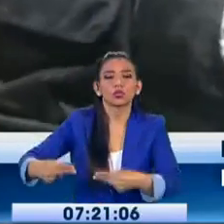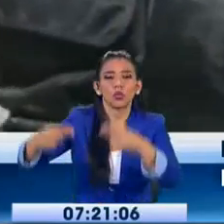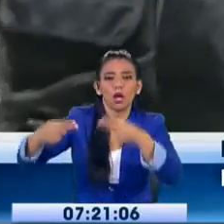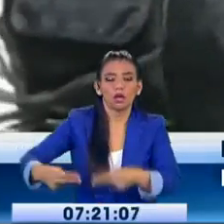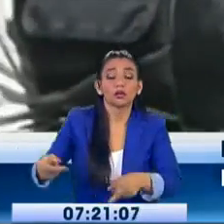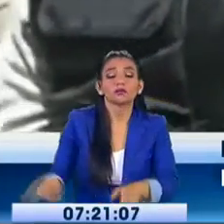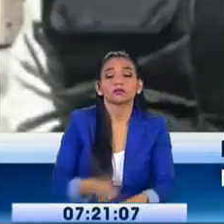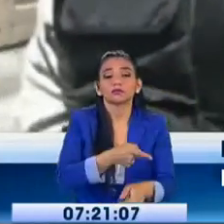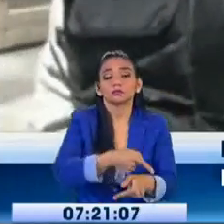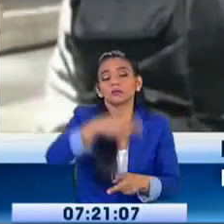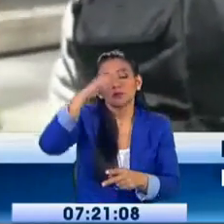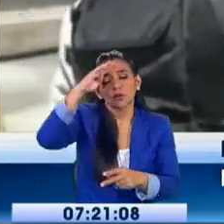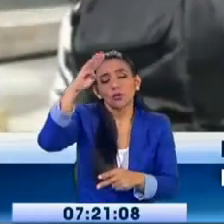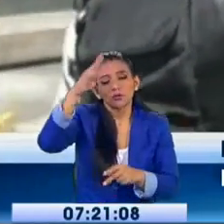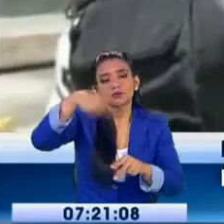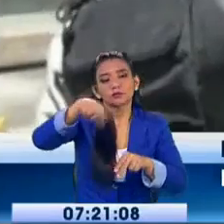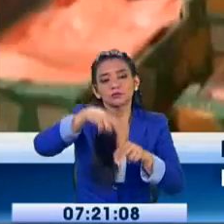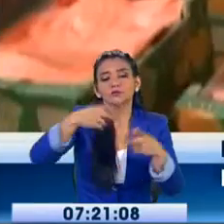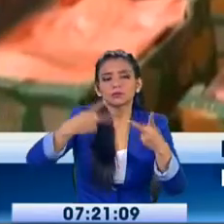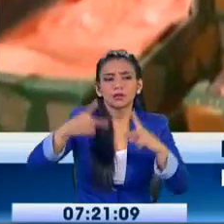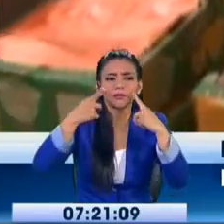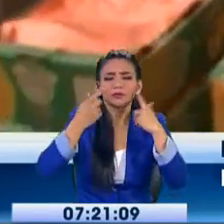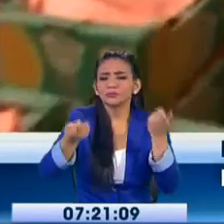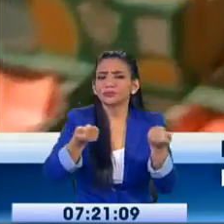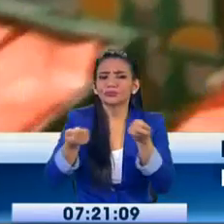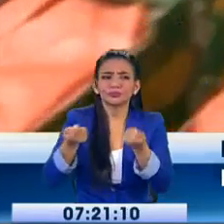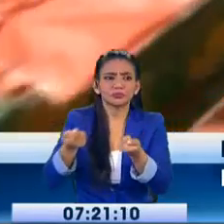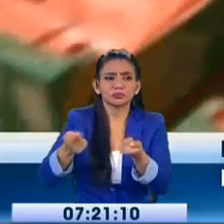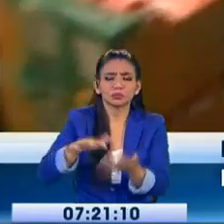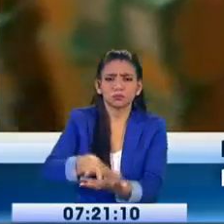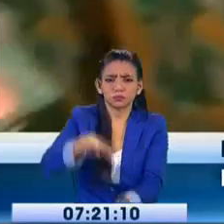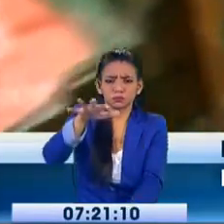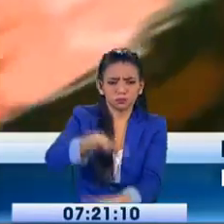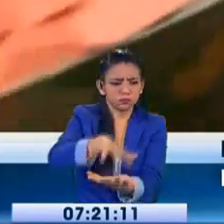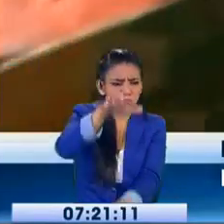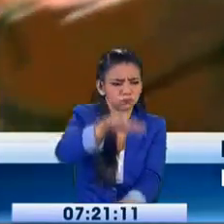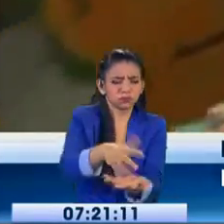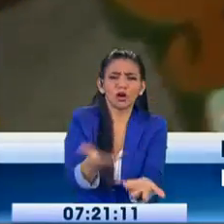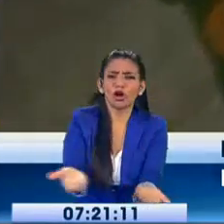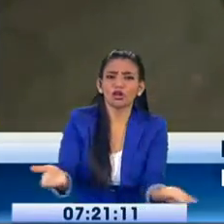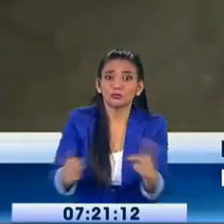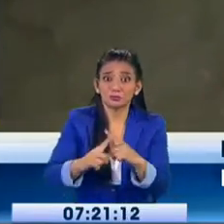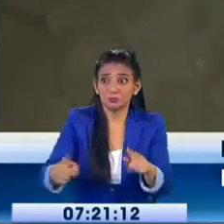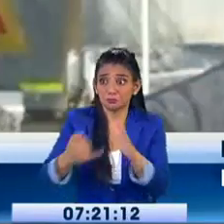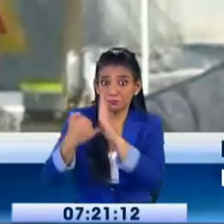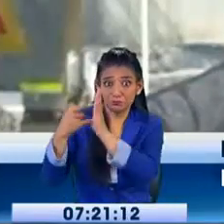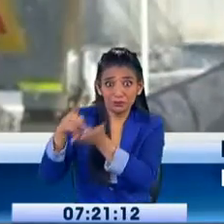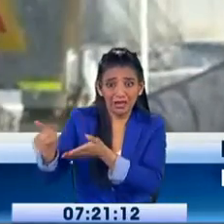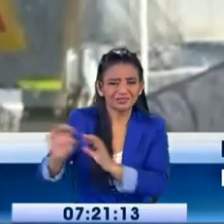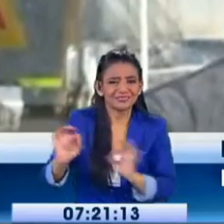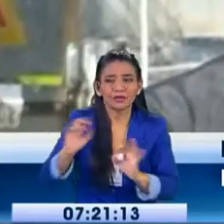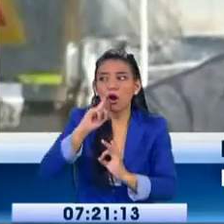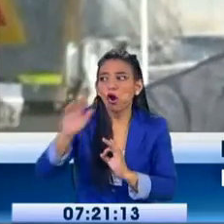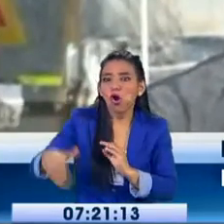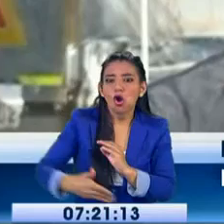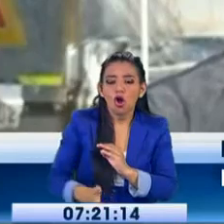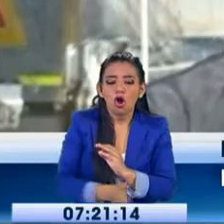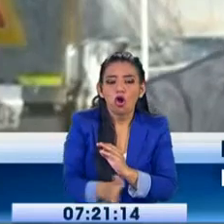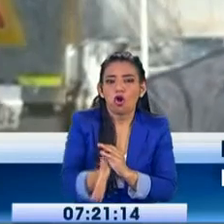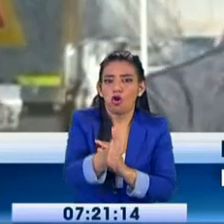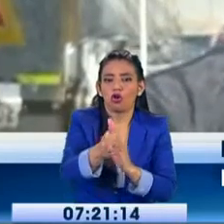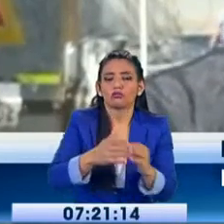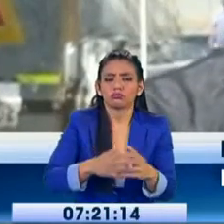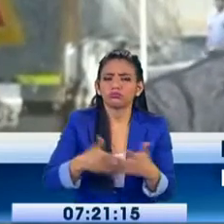y por elementos de la SENAE, los mismos que transportaban gran cantidad de mercadería de contrabando. Evadir el control